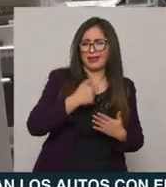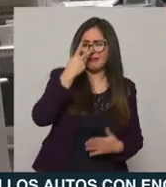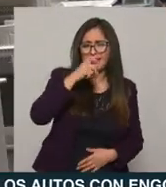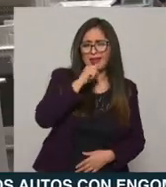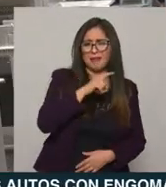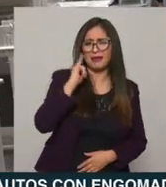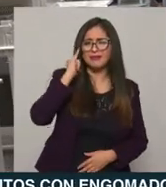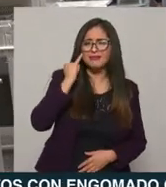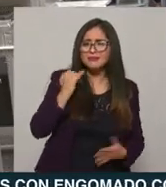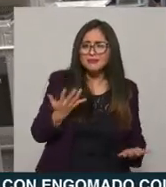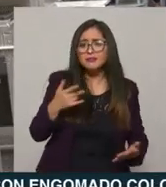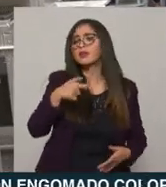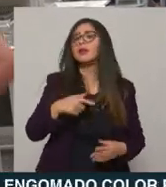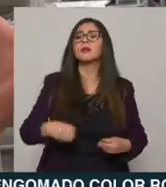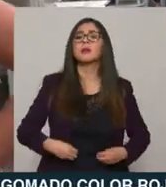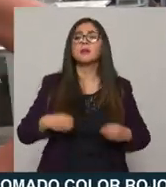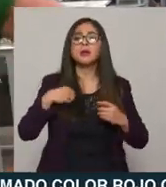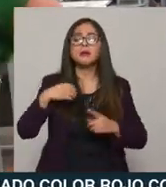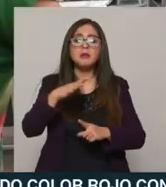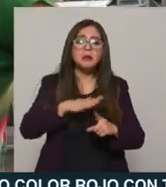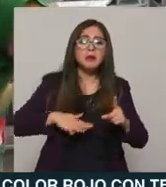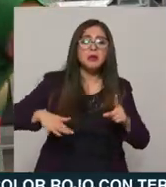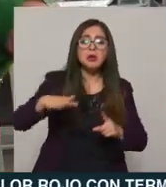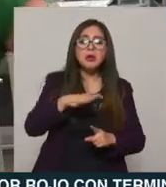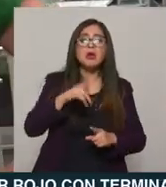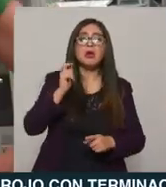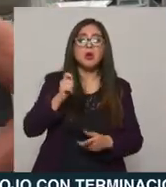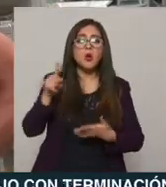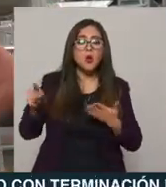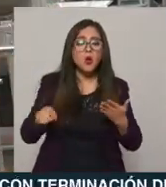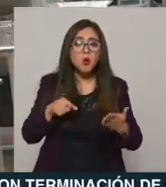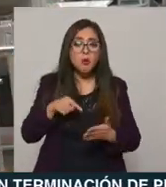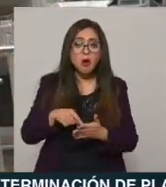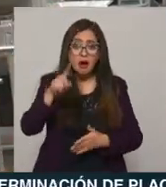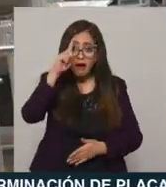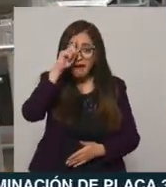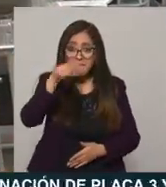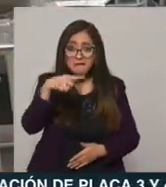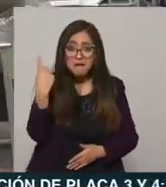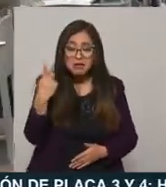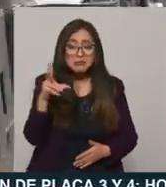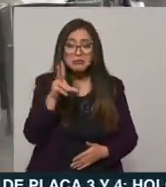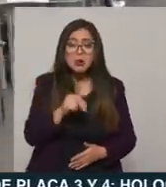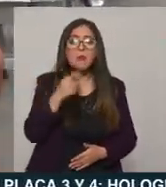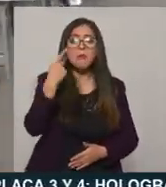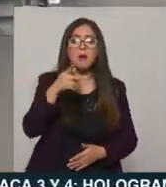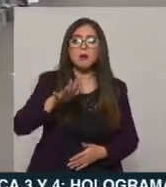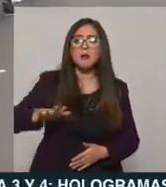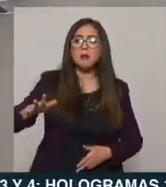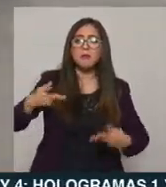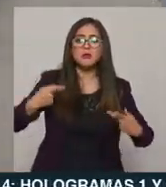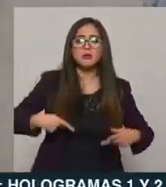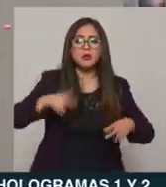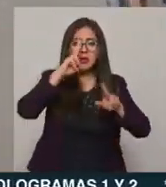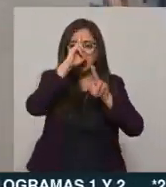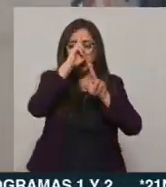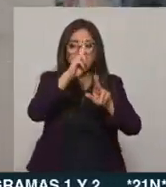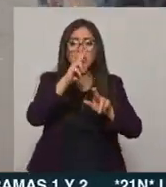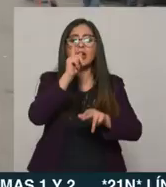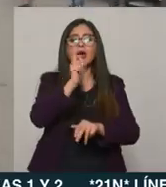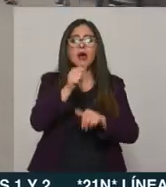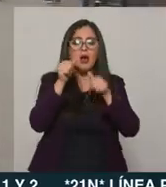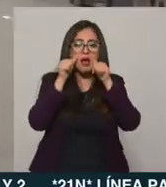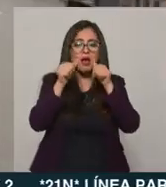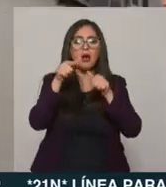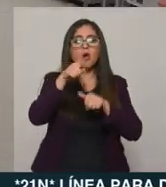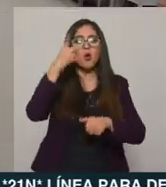de la capital, en un barrio que no es nada fácil de sobrellevar, pero donde es respetada. Atiende y es dueña de un